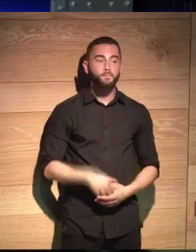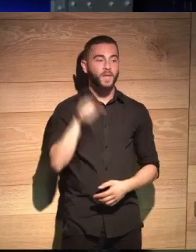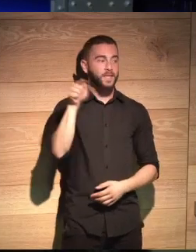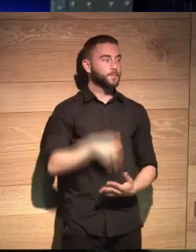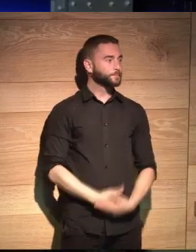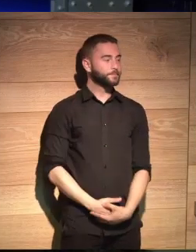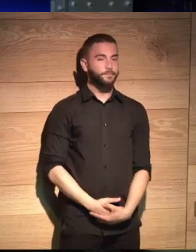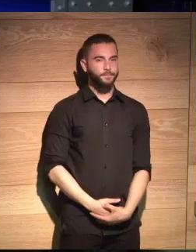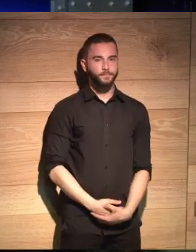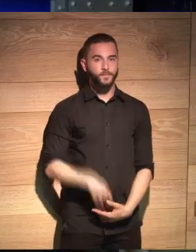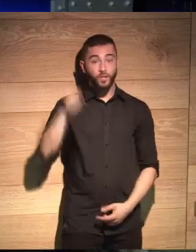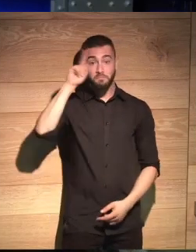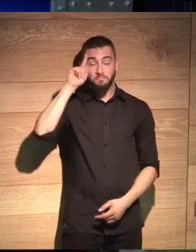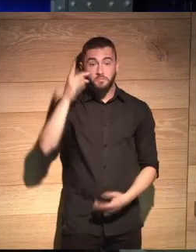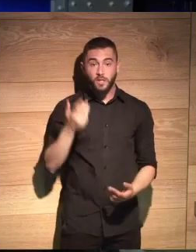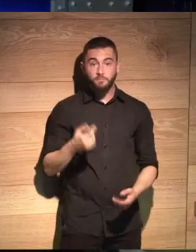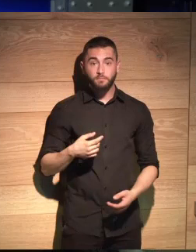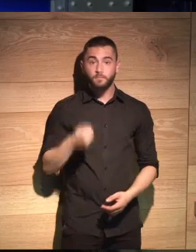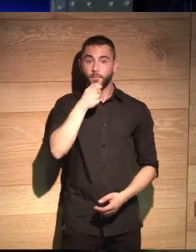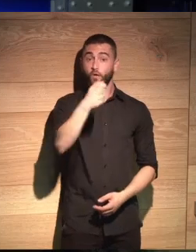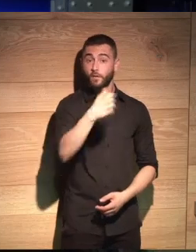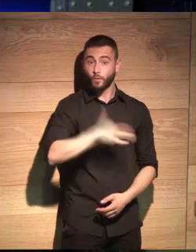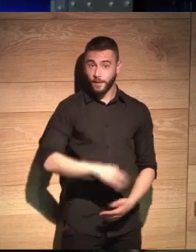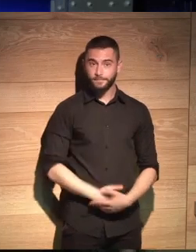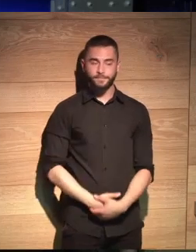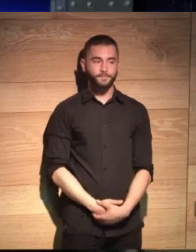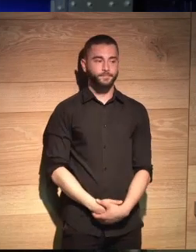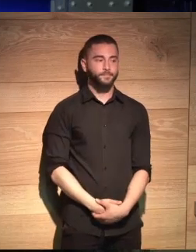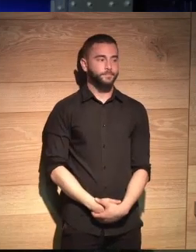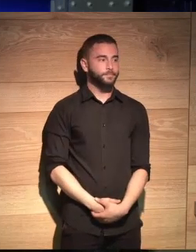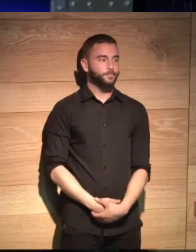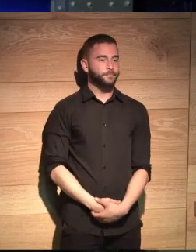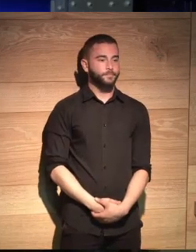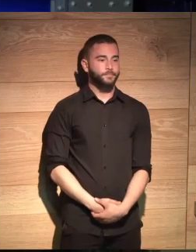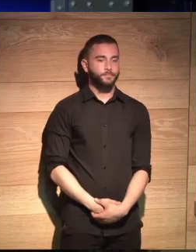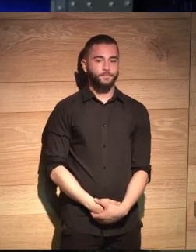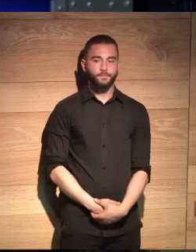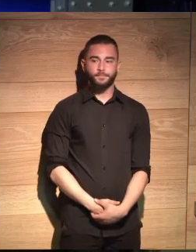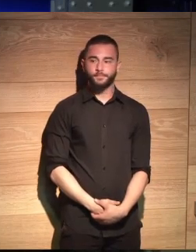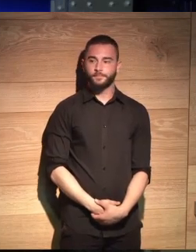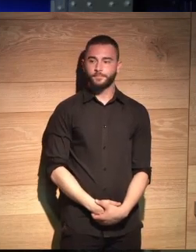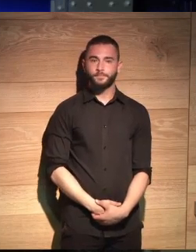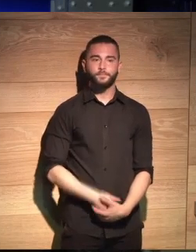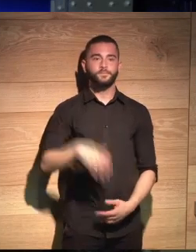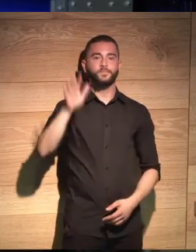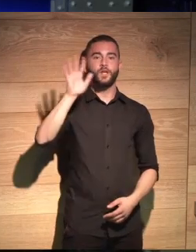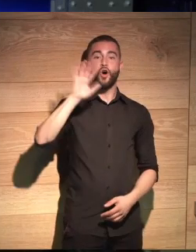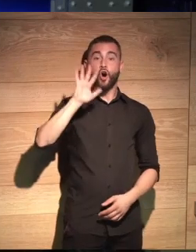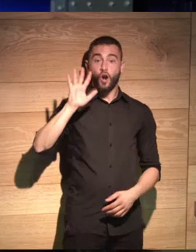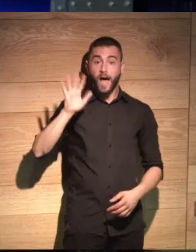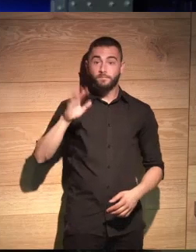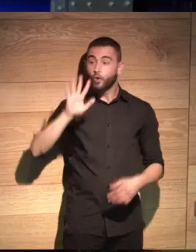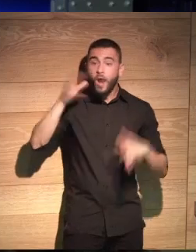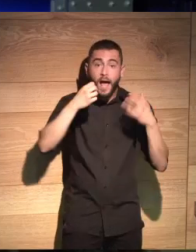Allí. No sé si podéis acercar el micrófono. Hola. Ah, perdón. Hola, ¿qué tal?